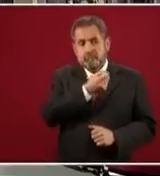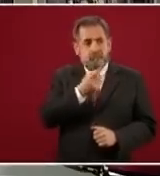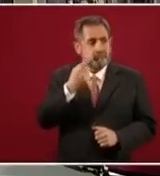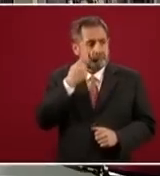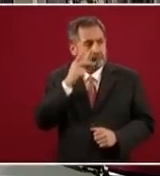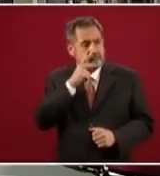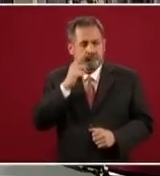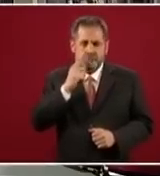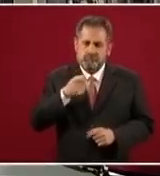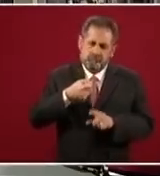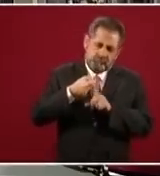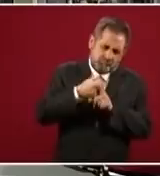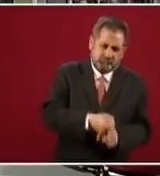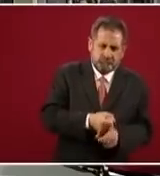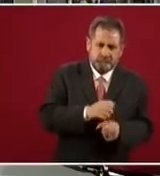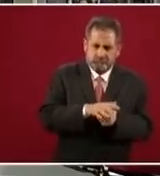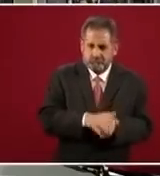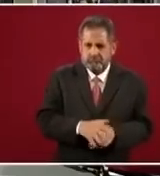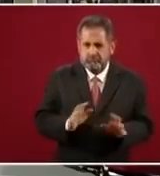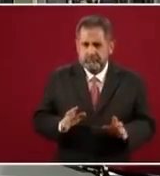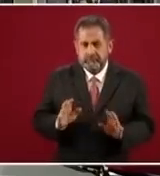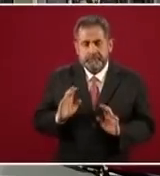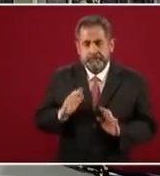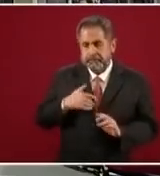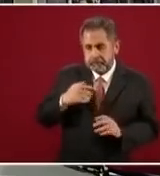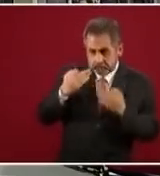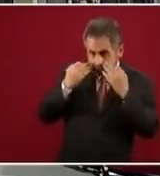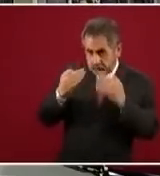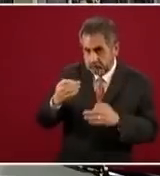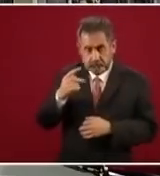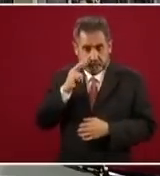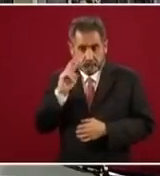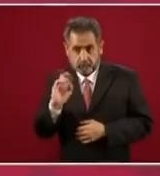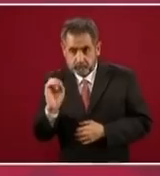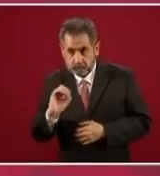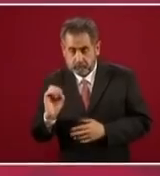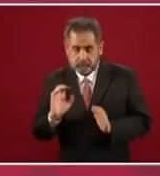Que se está usando la fuerza. Pues yo no las he visto,